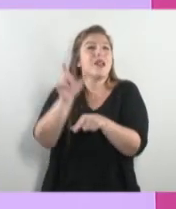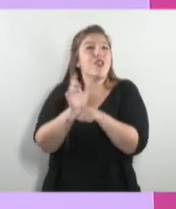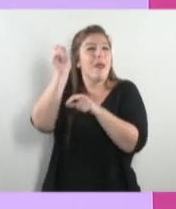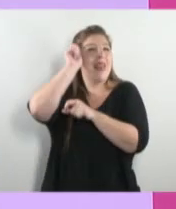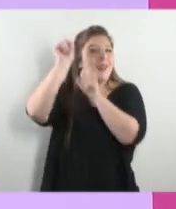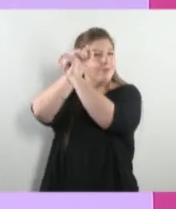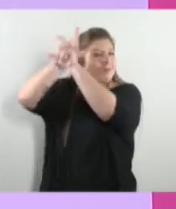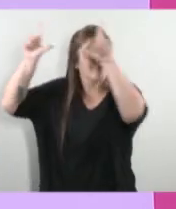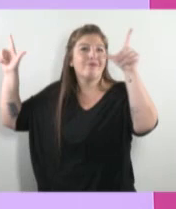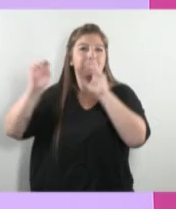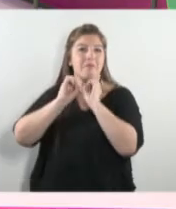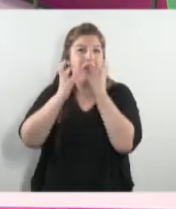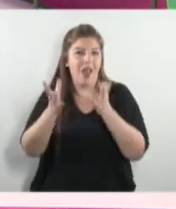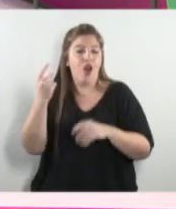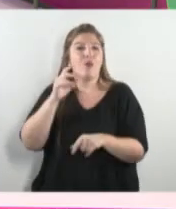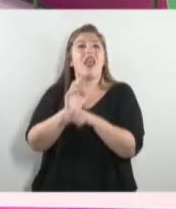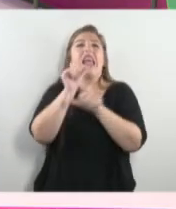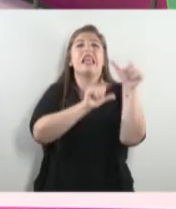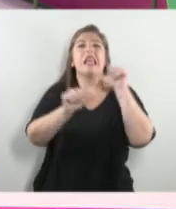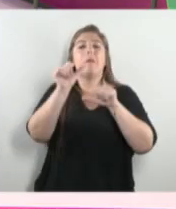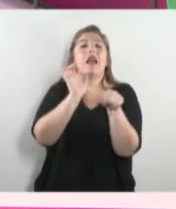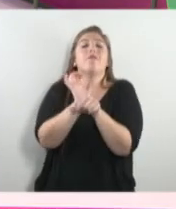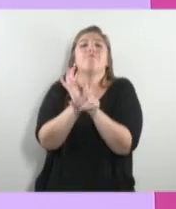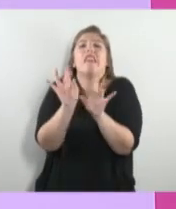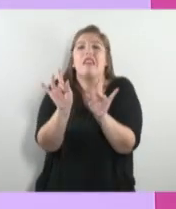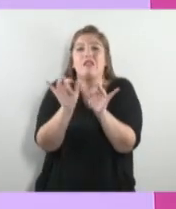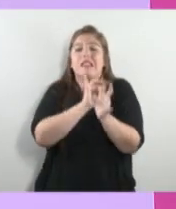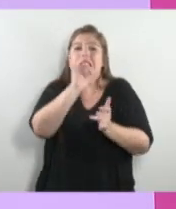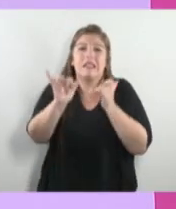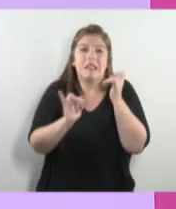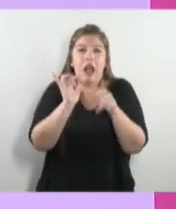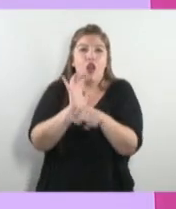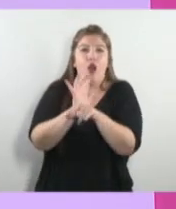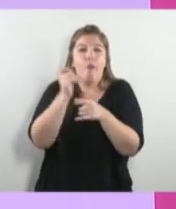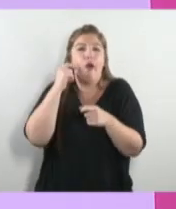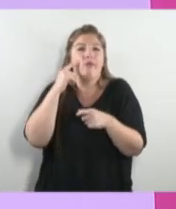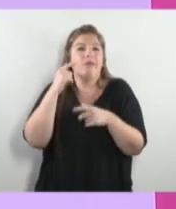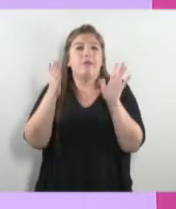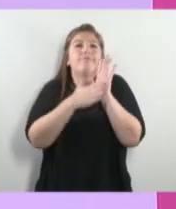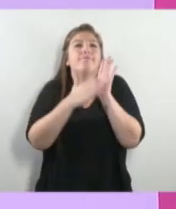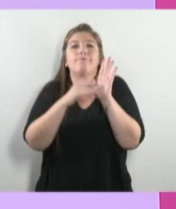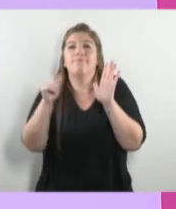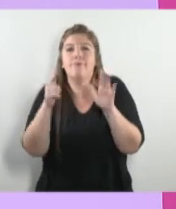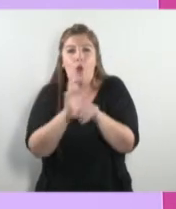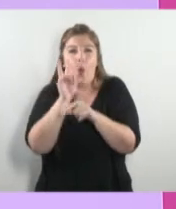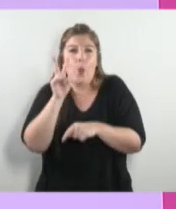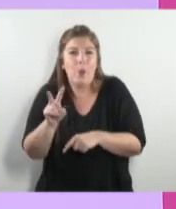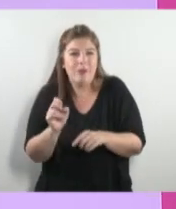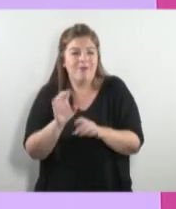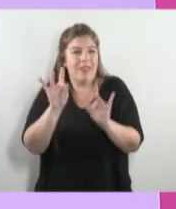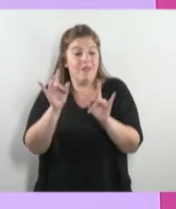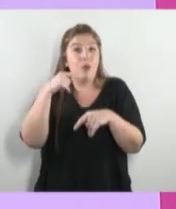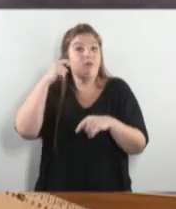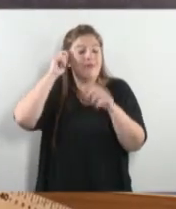no dejamos, la química es muy abstracta. Sí. Bueno, como muchas ciencias, pero esto hay que imaginarlo, ¿no? Obvio,